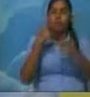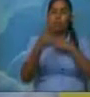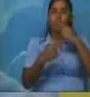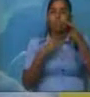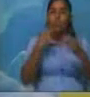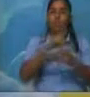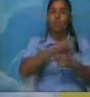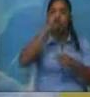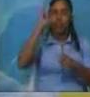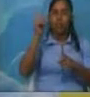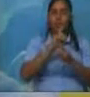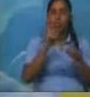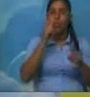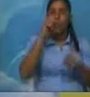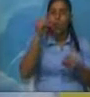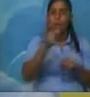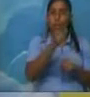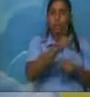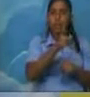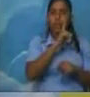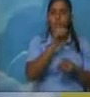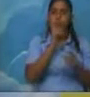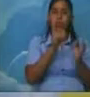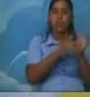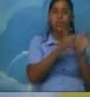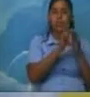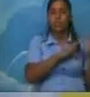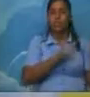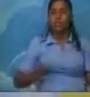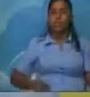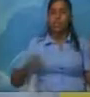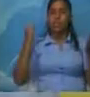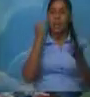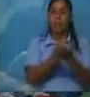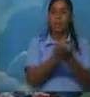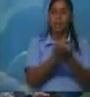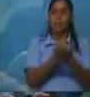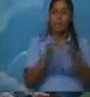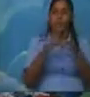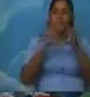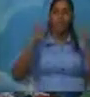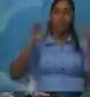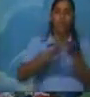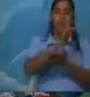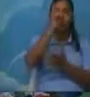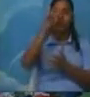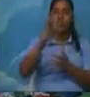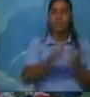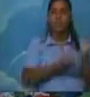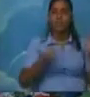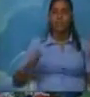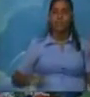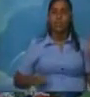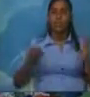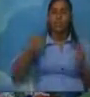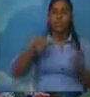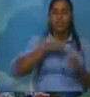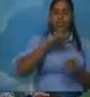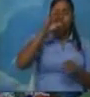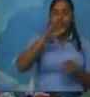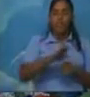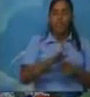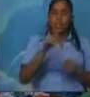y no de hombre en el nombre de Jesús Amén y amén que toda la gloria sea para el Señor nosotros